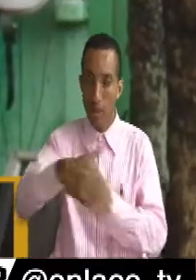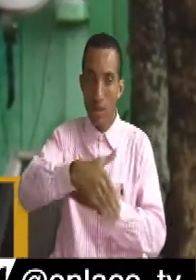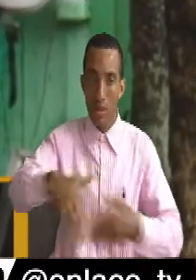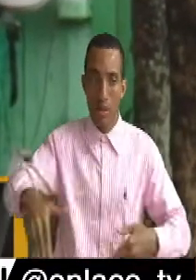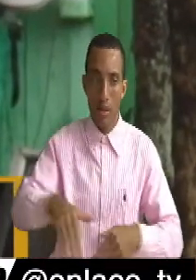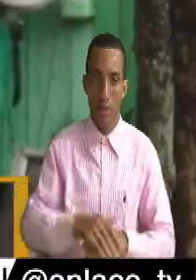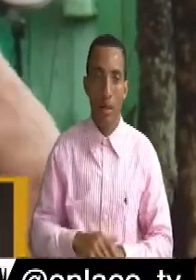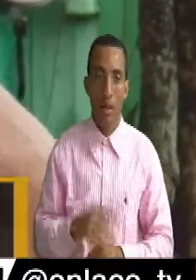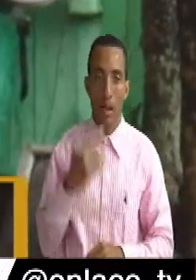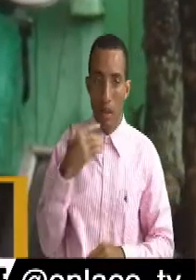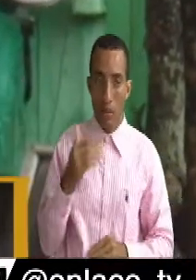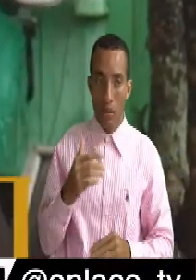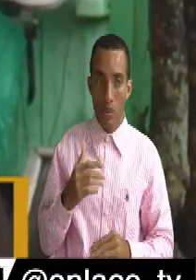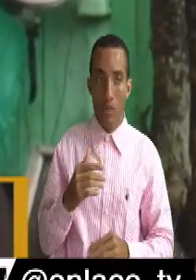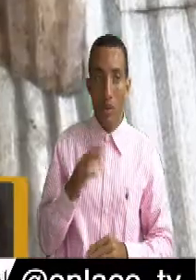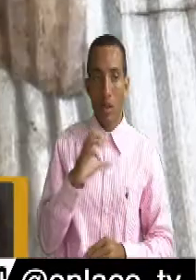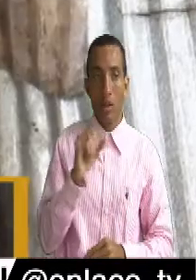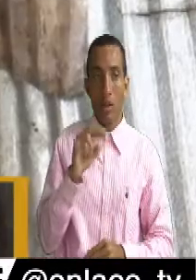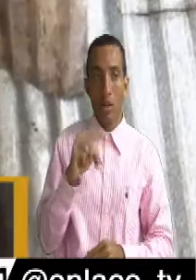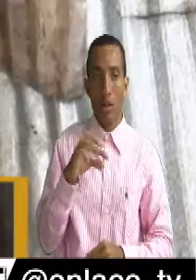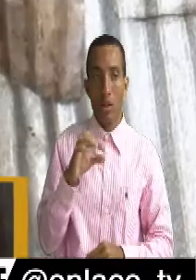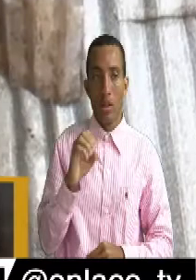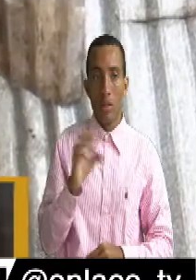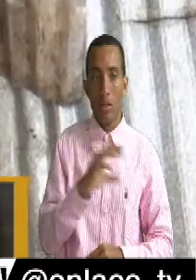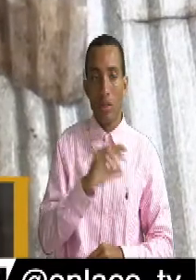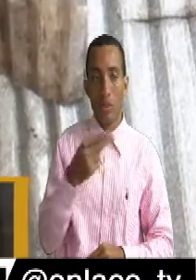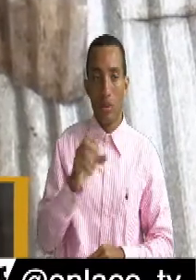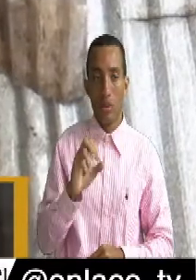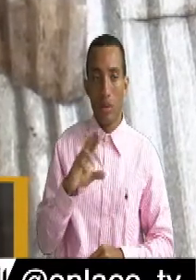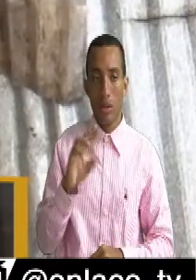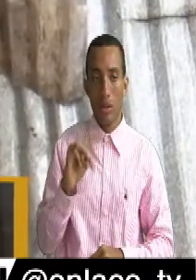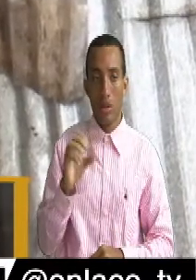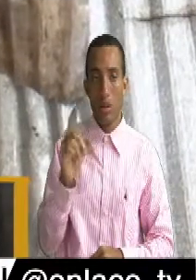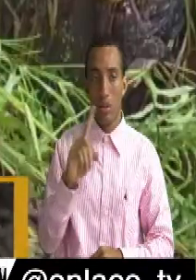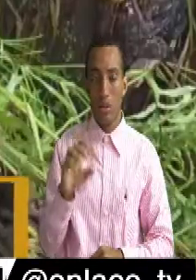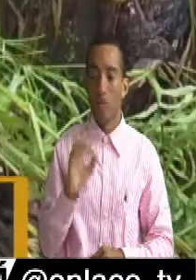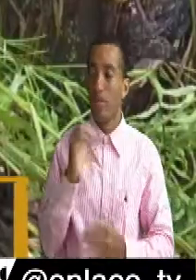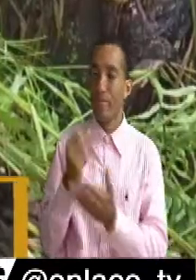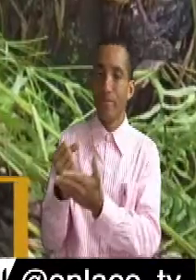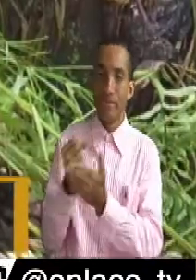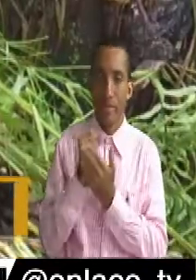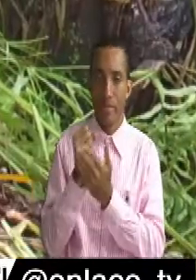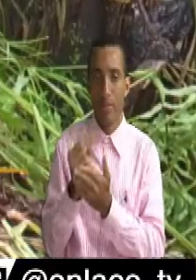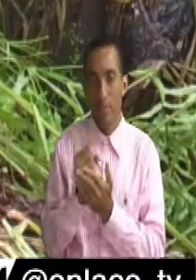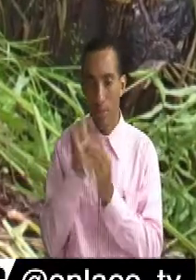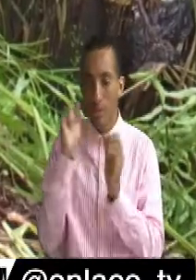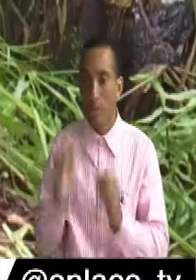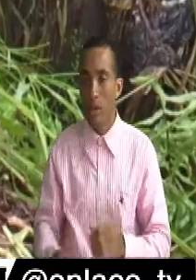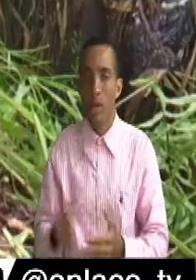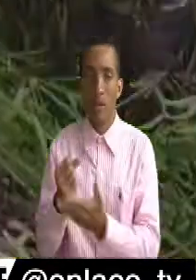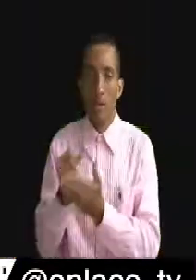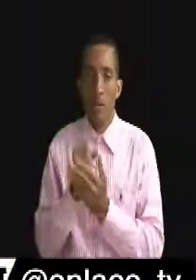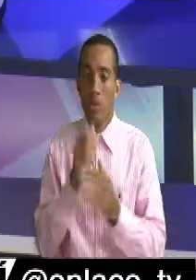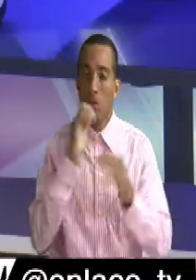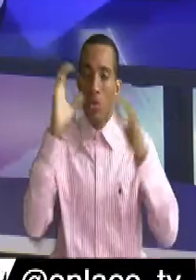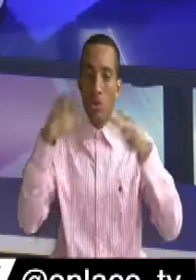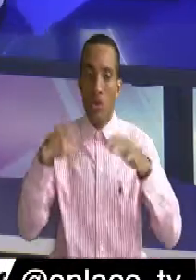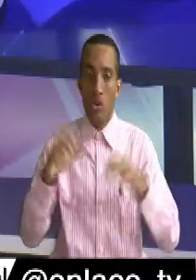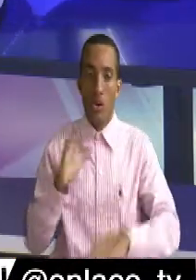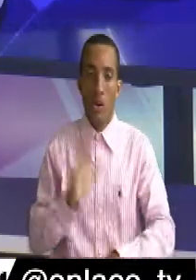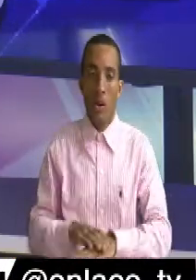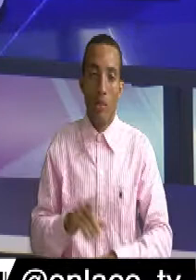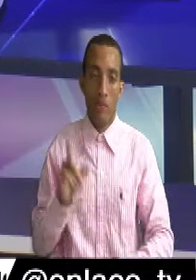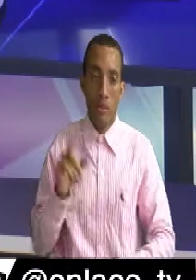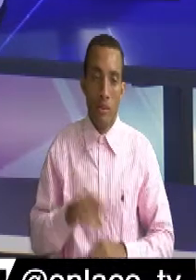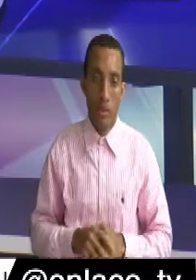Campo Hermoso, de la Gran Vía a Campo Hermoso. Los damnificados piden la ayuda oficial para superar la emergencia que les ha traído el invierno.